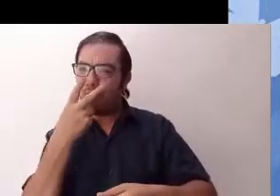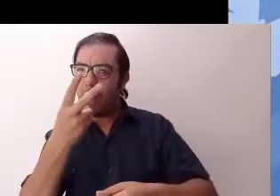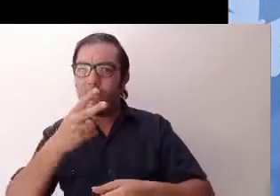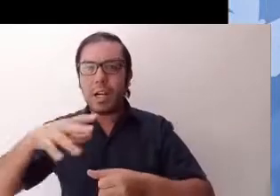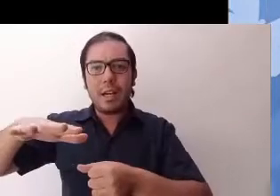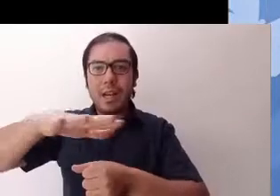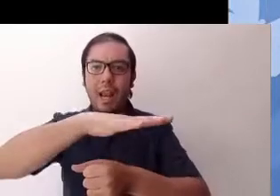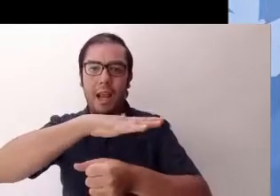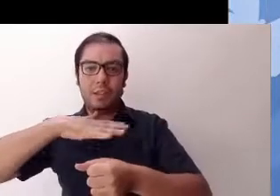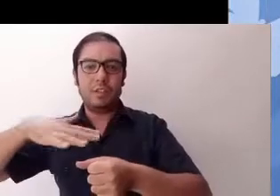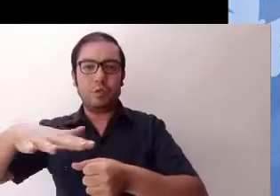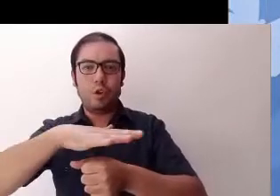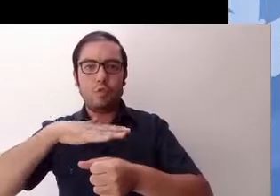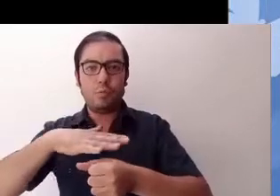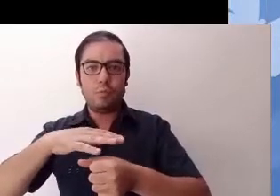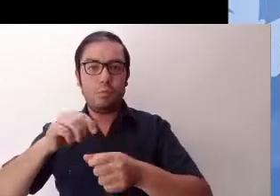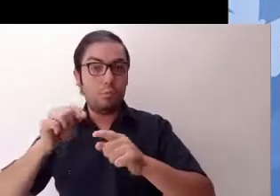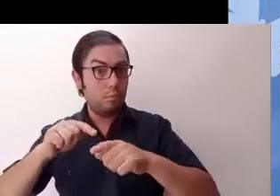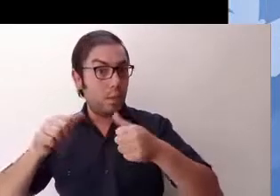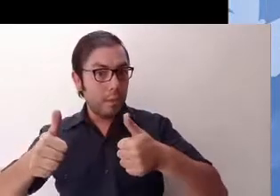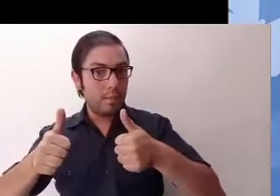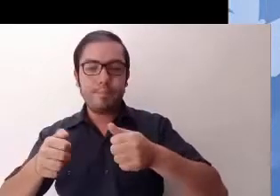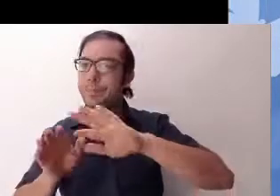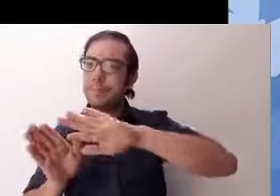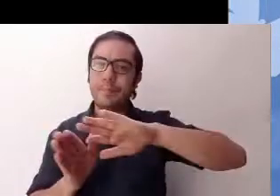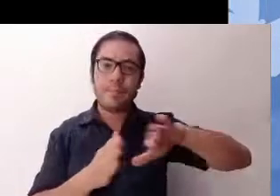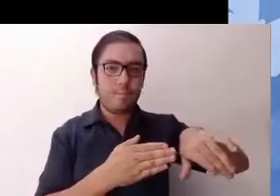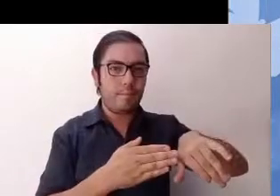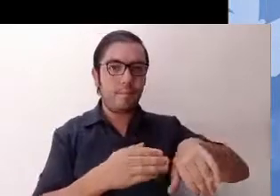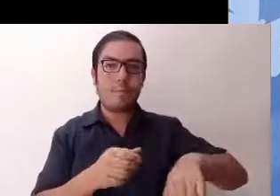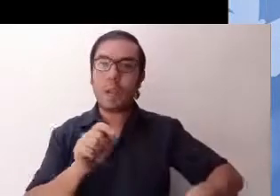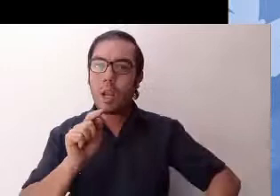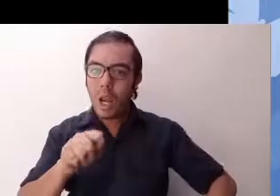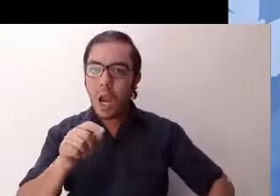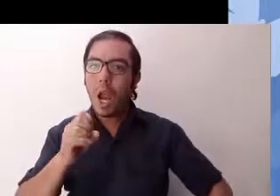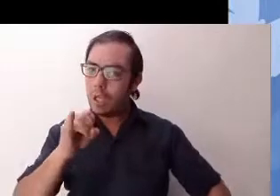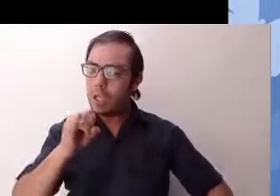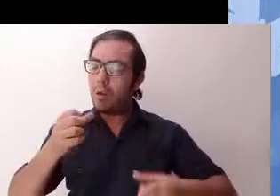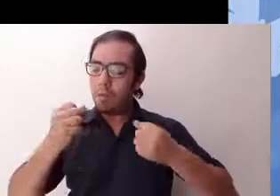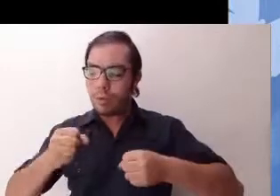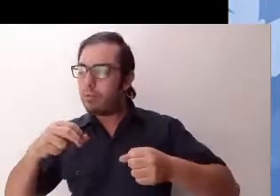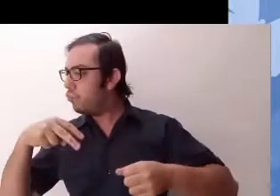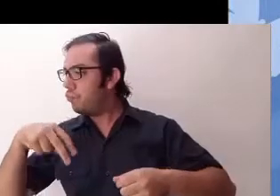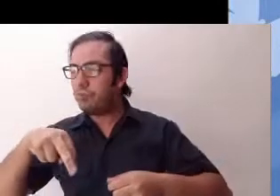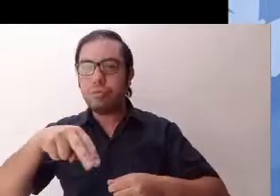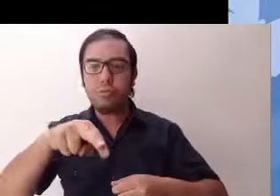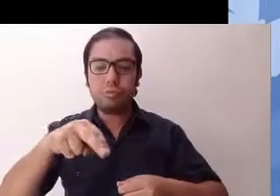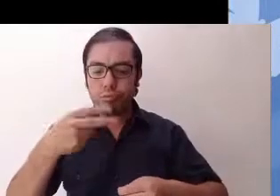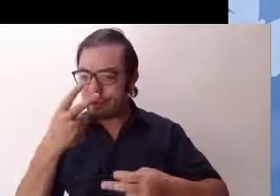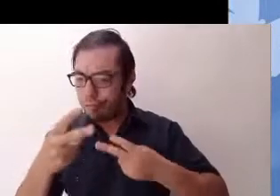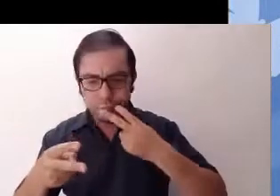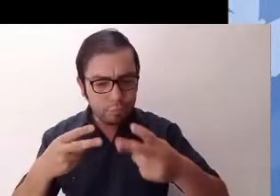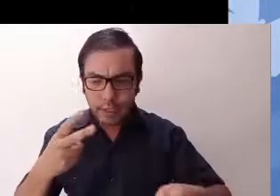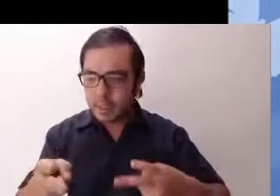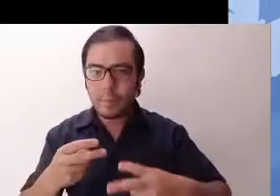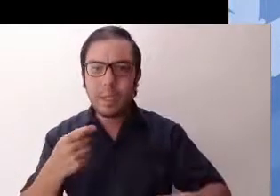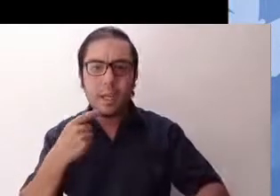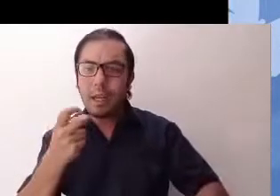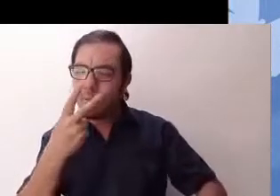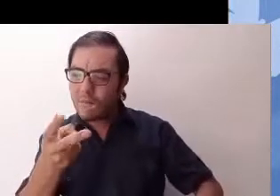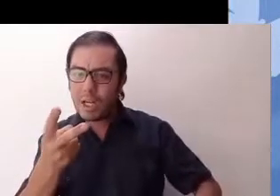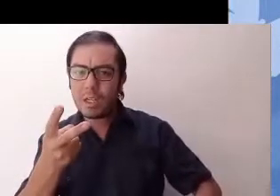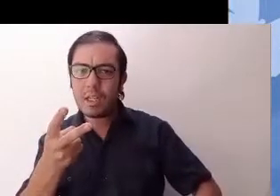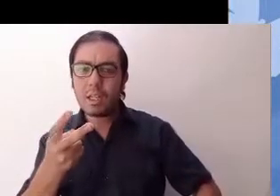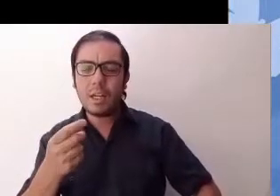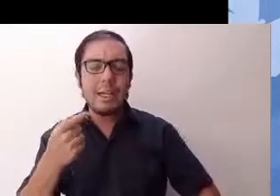sea segura para nosotros. Una vez verificada la escena, podemos empezar a actuar. Por lo tanto, tenemos que examinar. ¿Qué vamos a